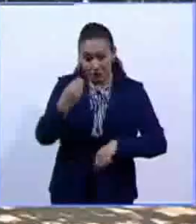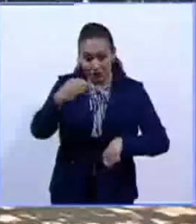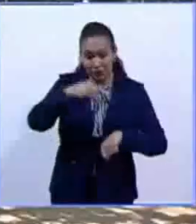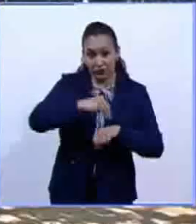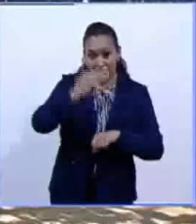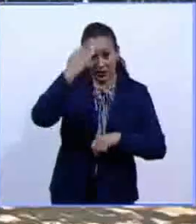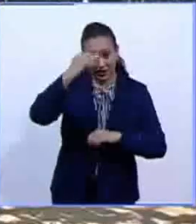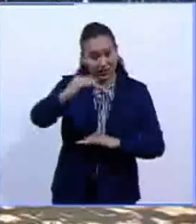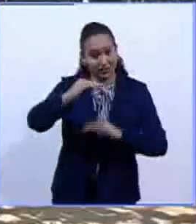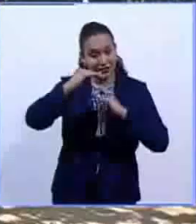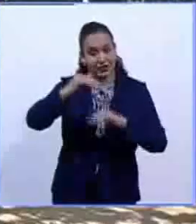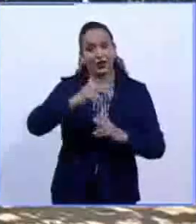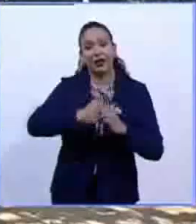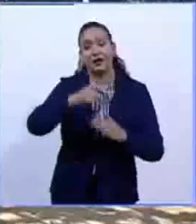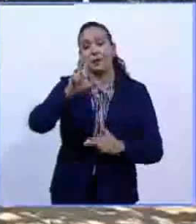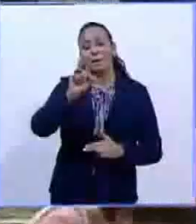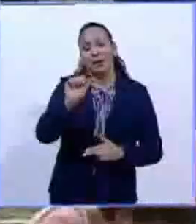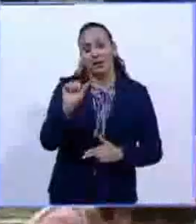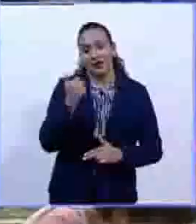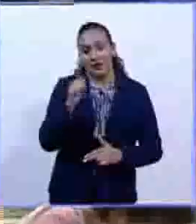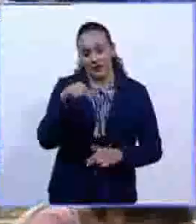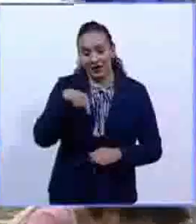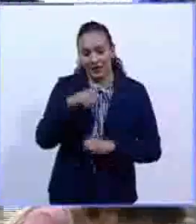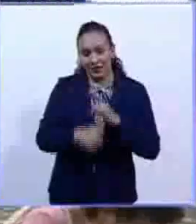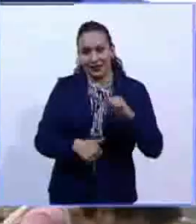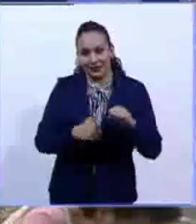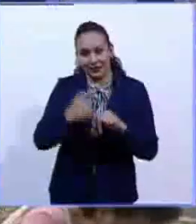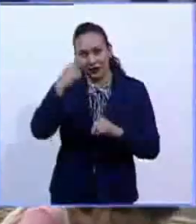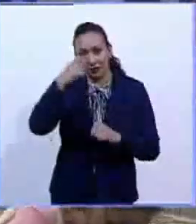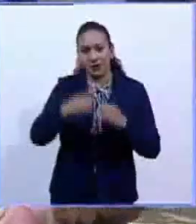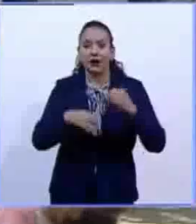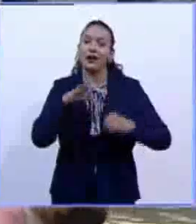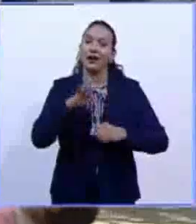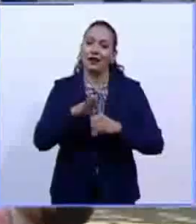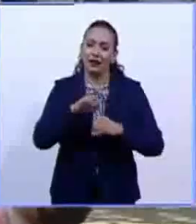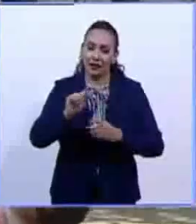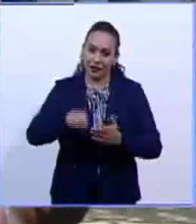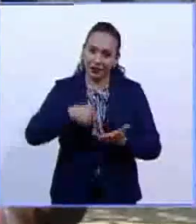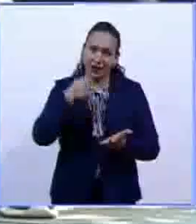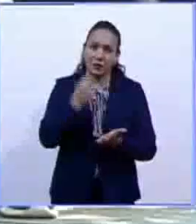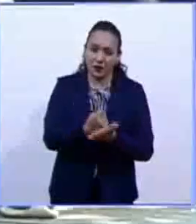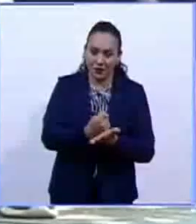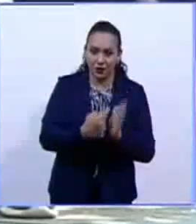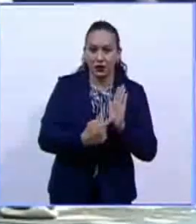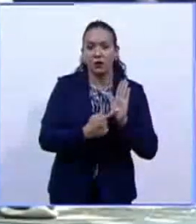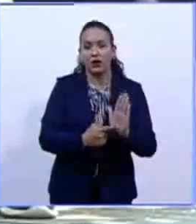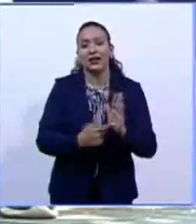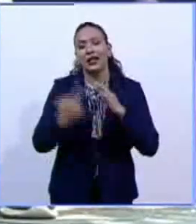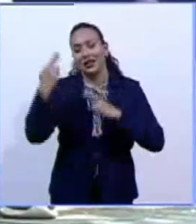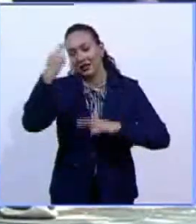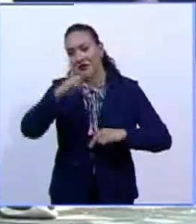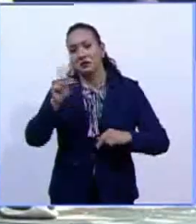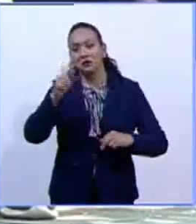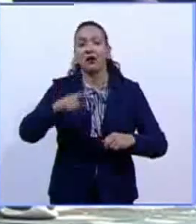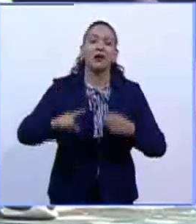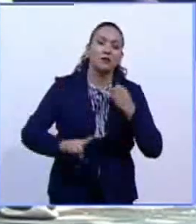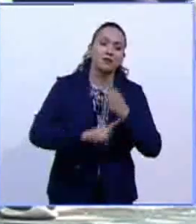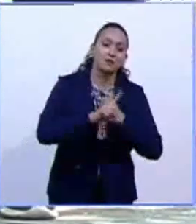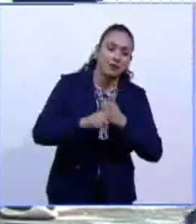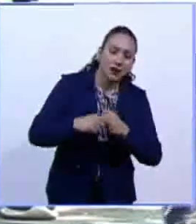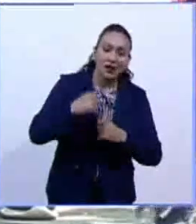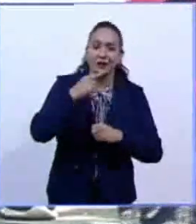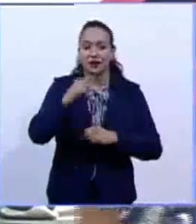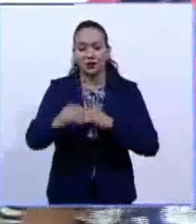máximo el 20 de agosto del presente año para que el Tribunal Electoral tamaulipeco resuelva cualquier controversia relacionada